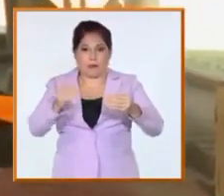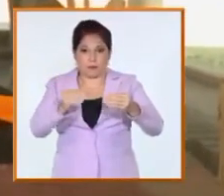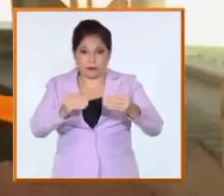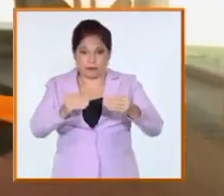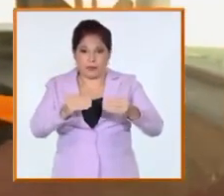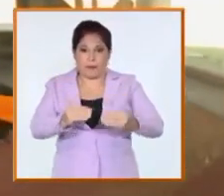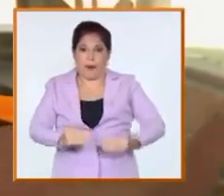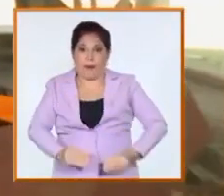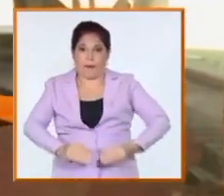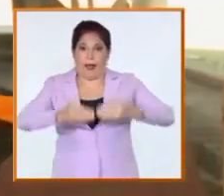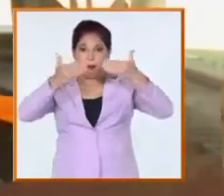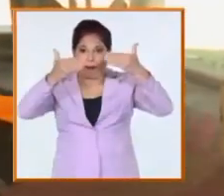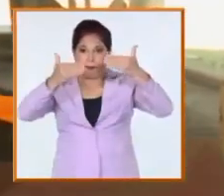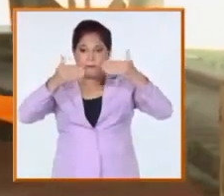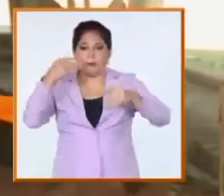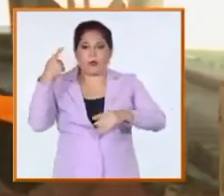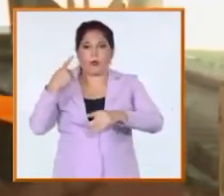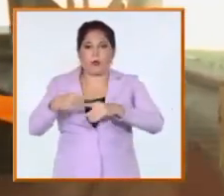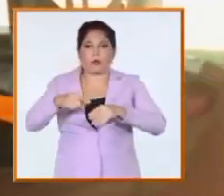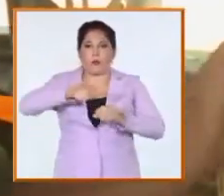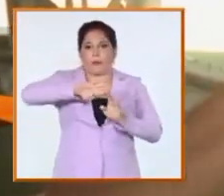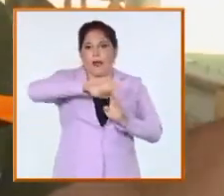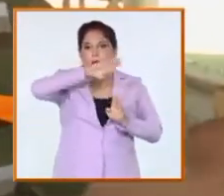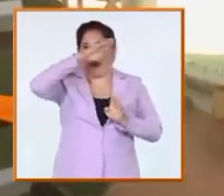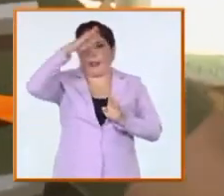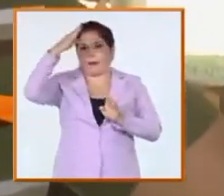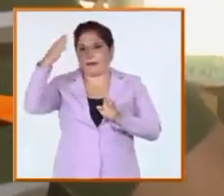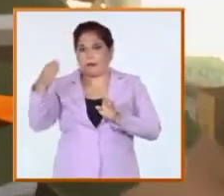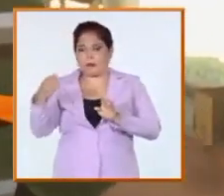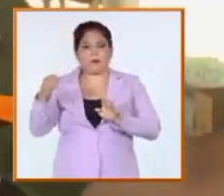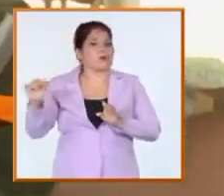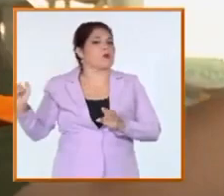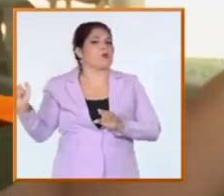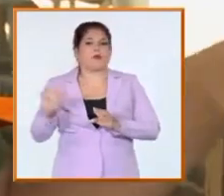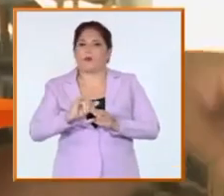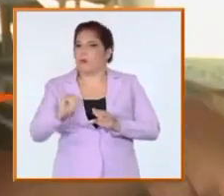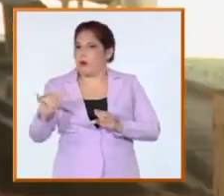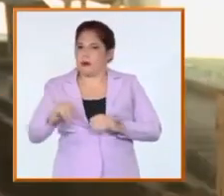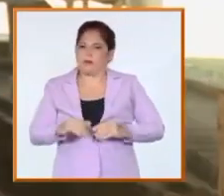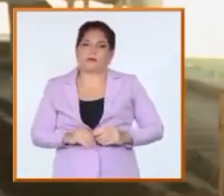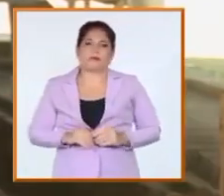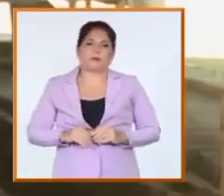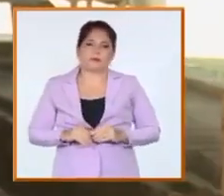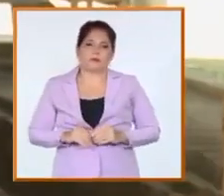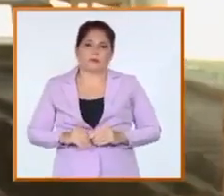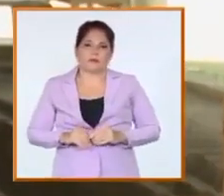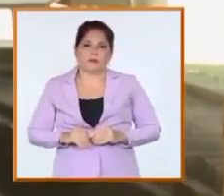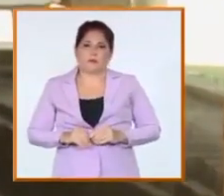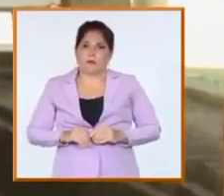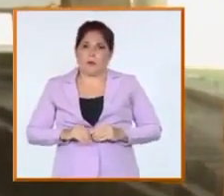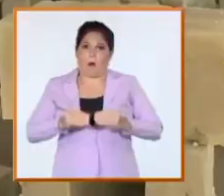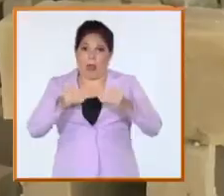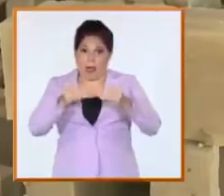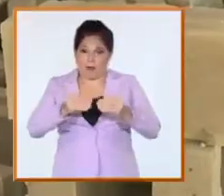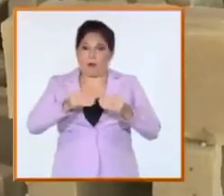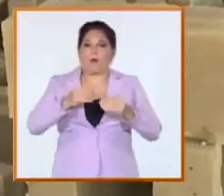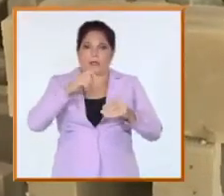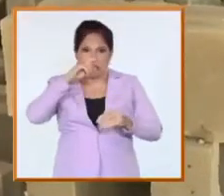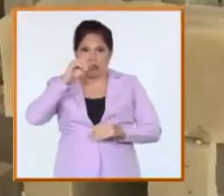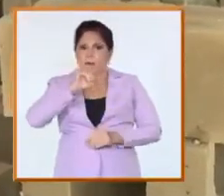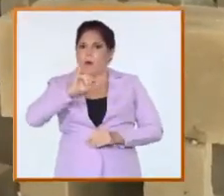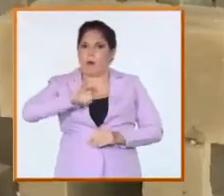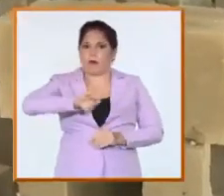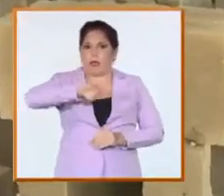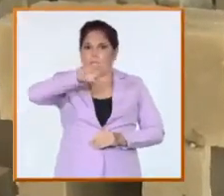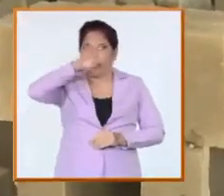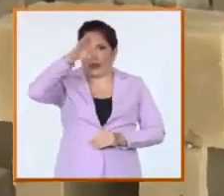y el ladrillo de la bóveda también lo explotan aquí en en esta Mena industria es una menindustria que está